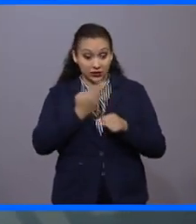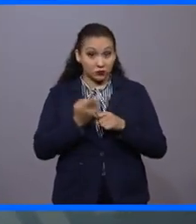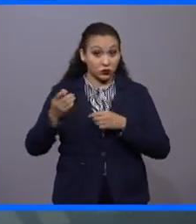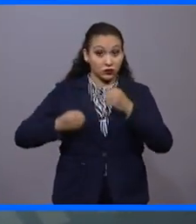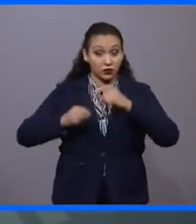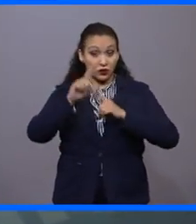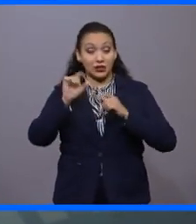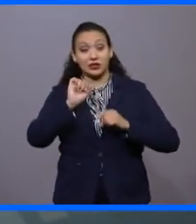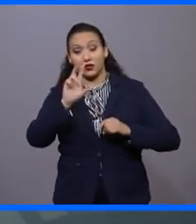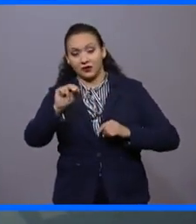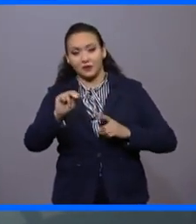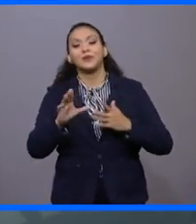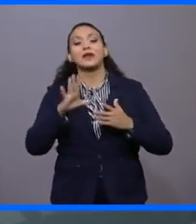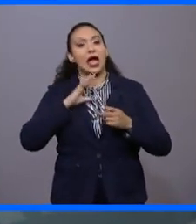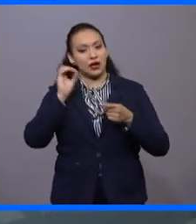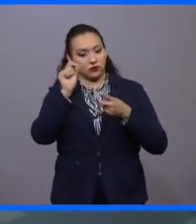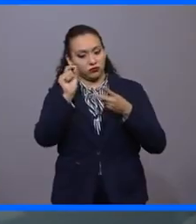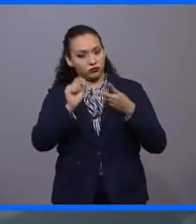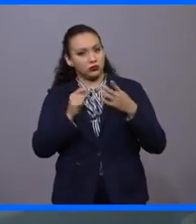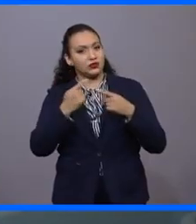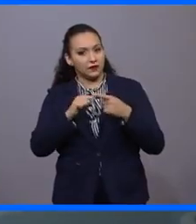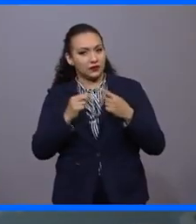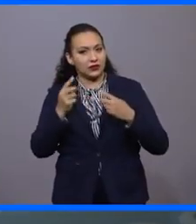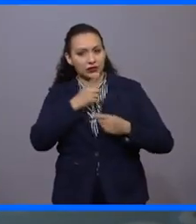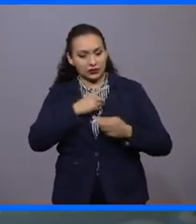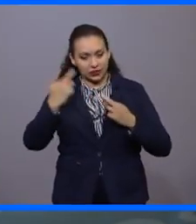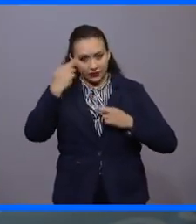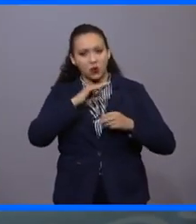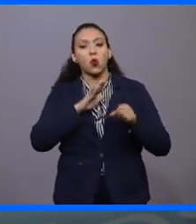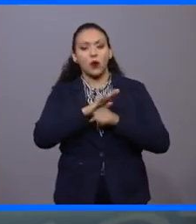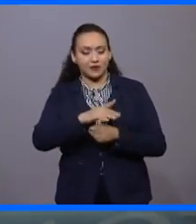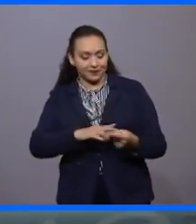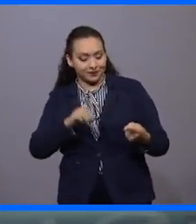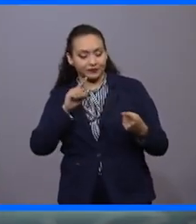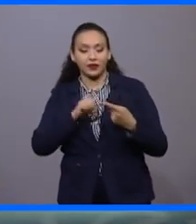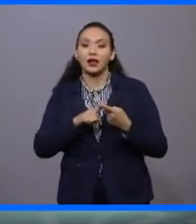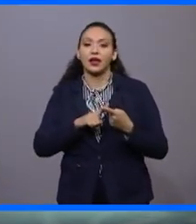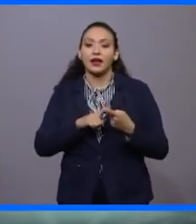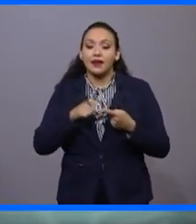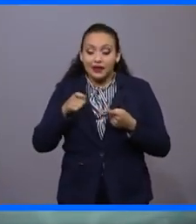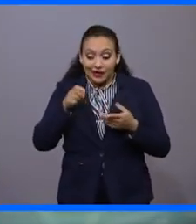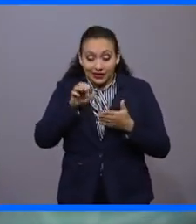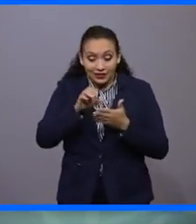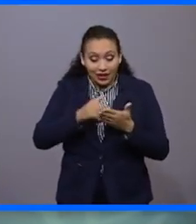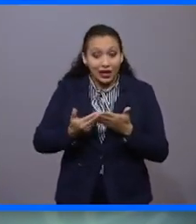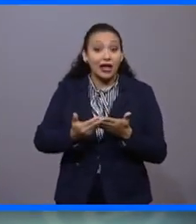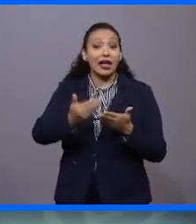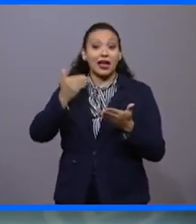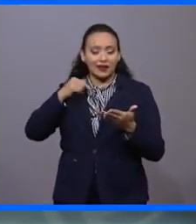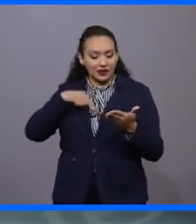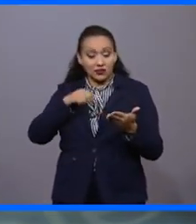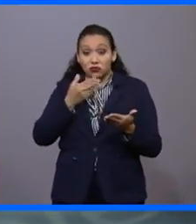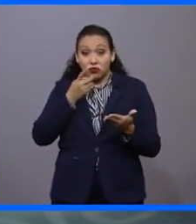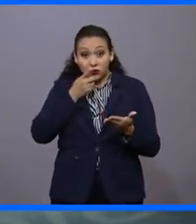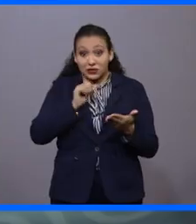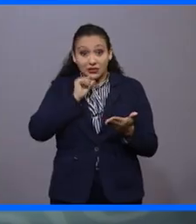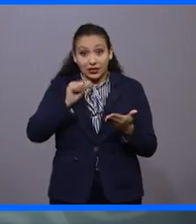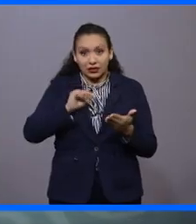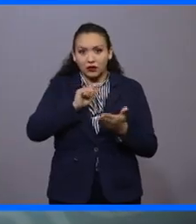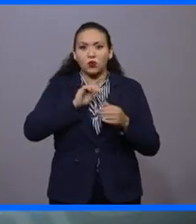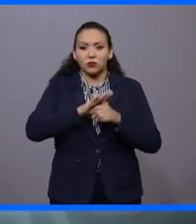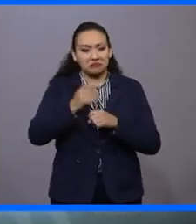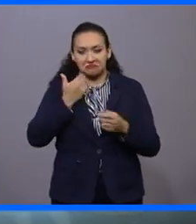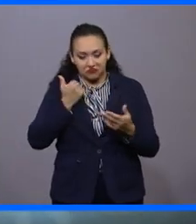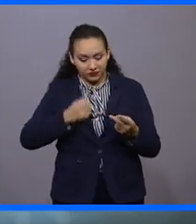Corte, existen diversos puntos a considerar. Que no exista una interpretación previa de la Constitución Federal sobre ese asunto, que no